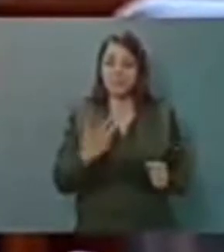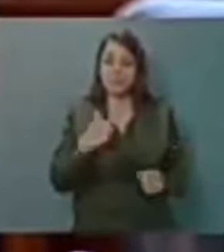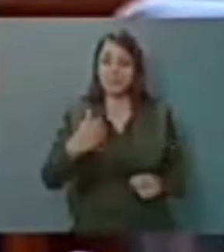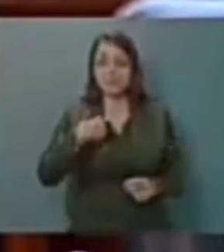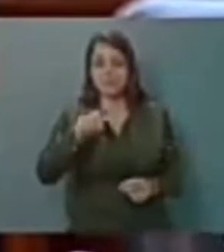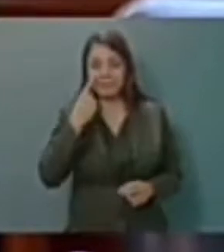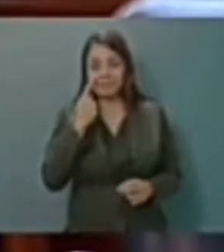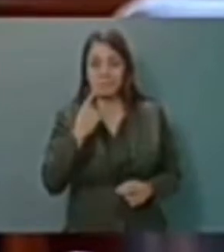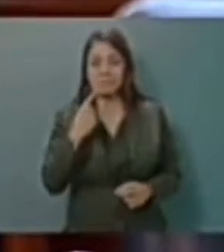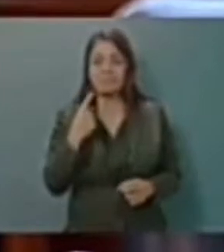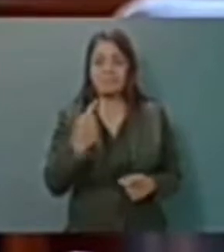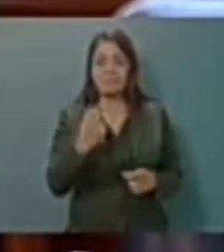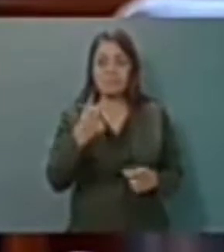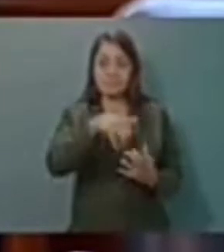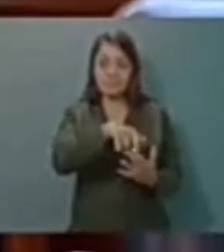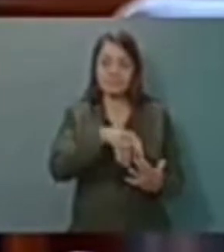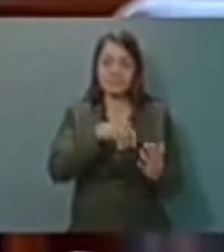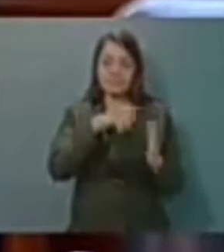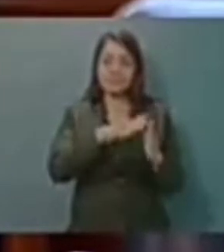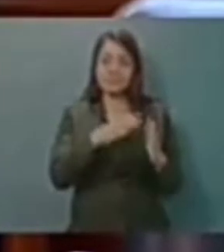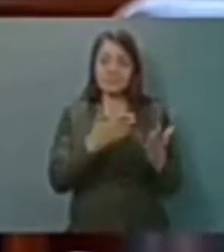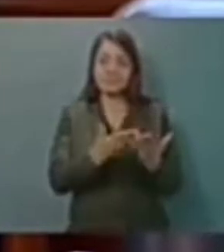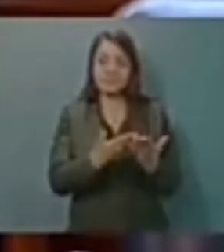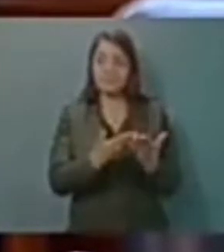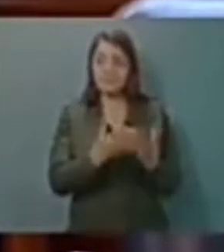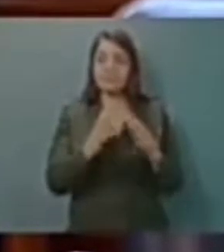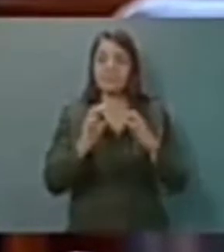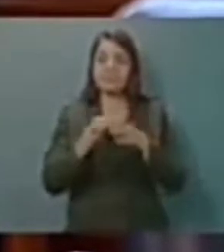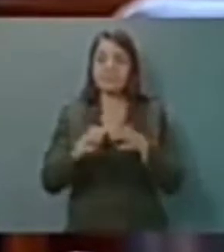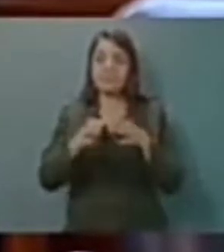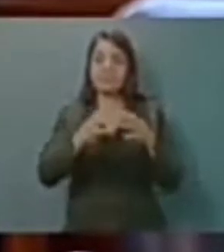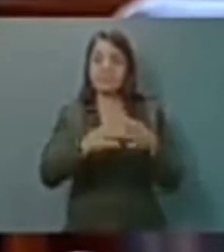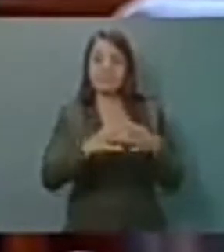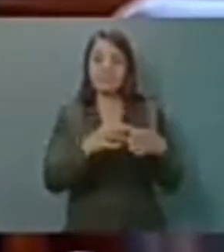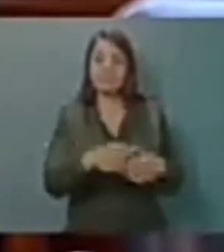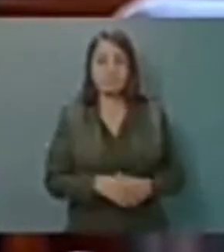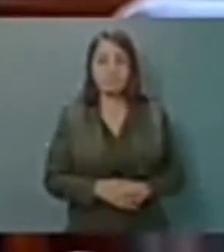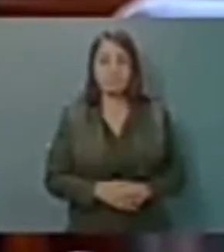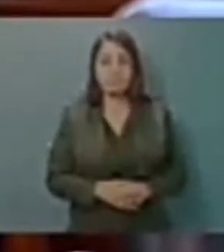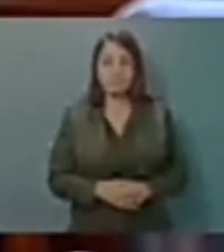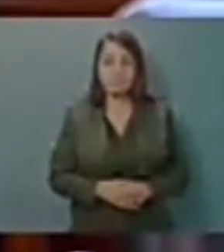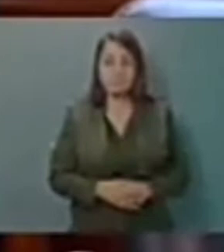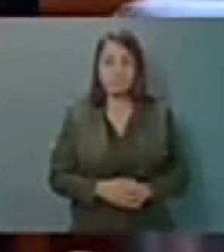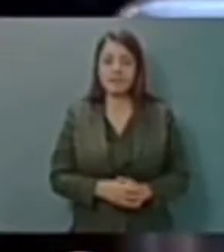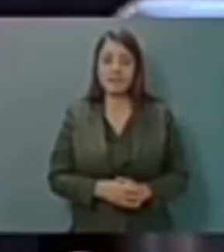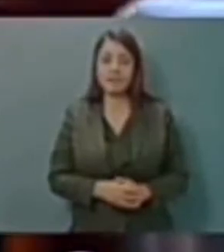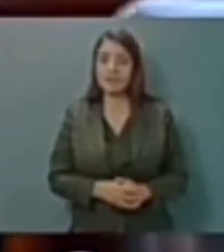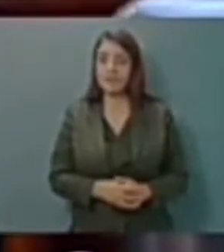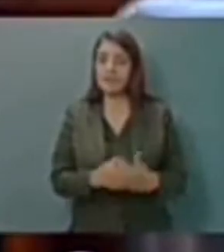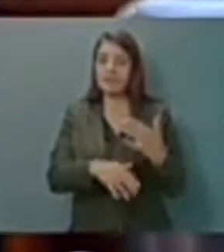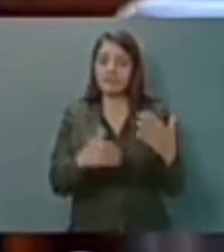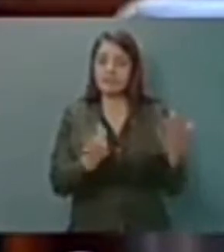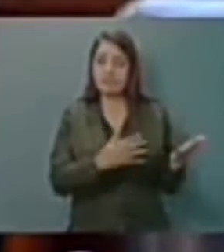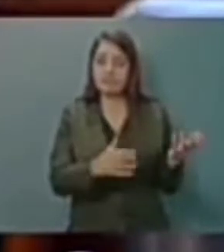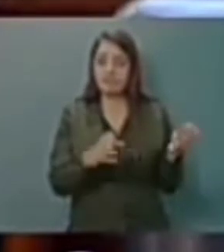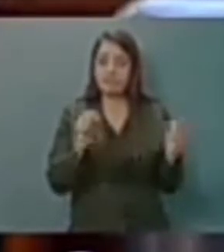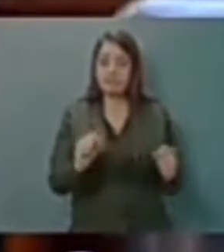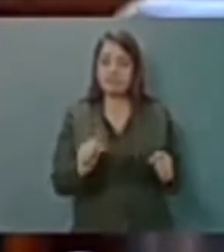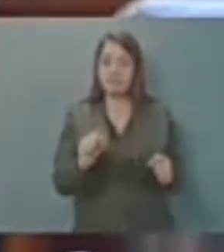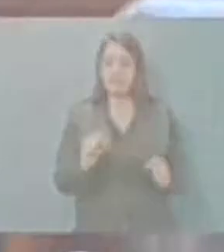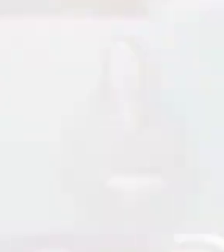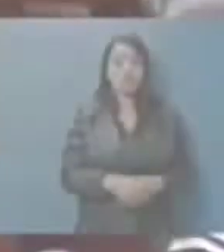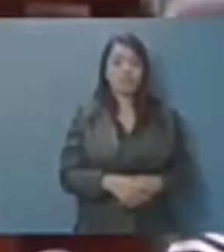todos los expedientes de las diferentes comisiones han gozado la suerte del archivo.